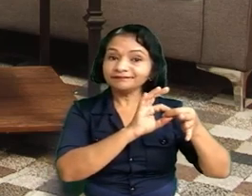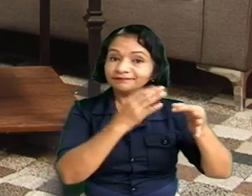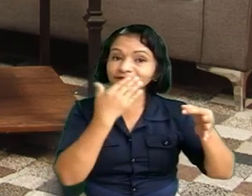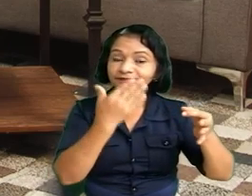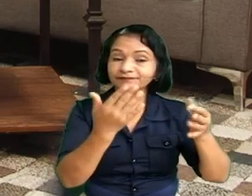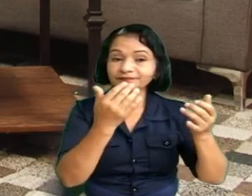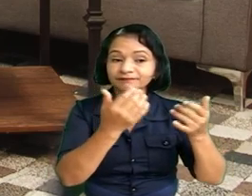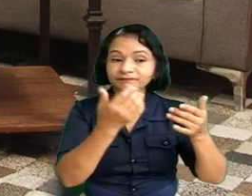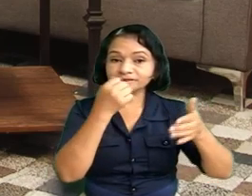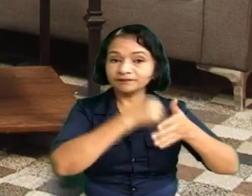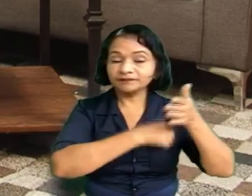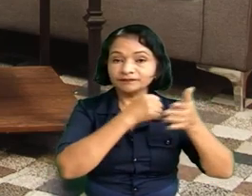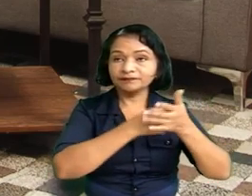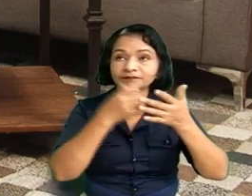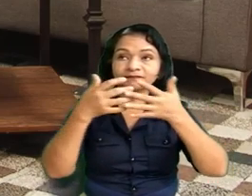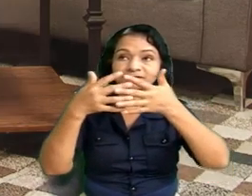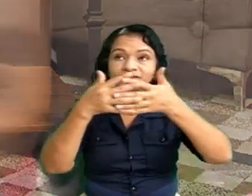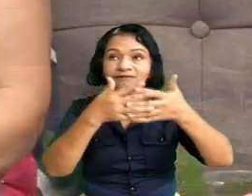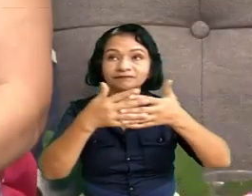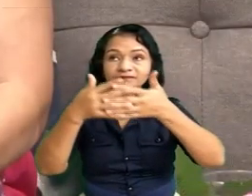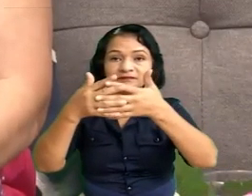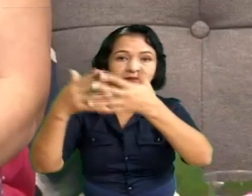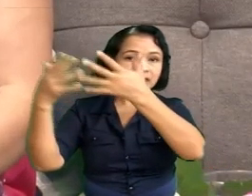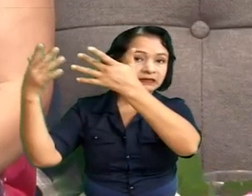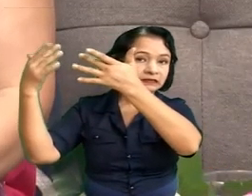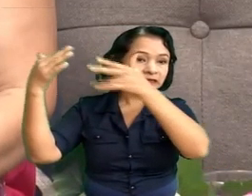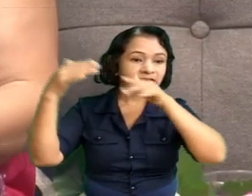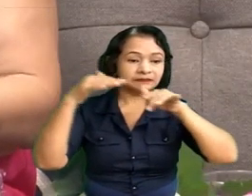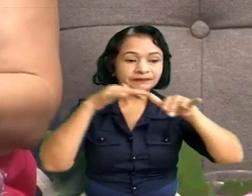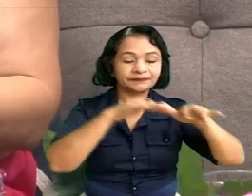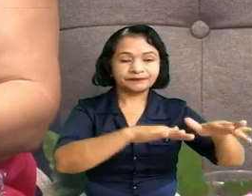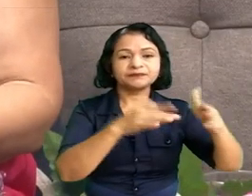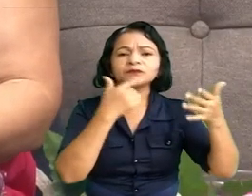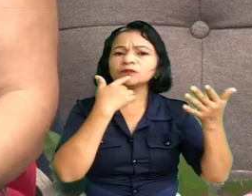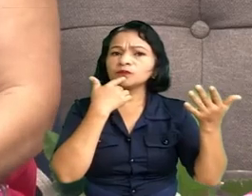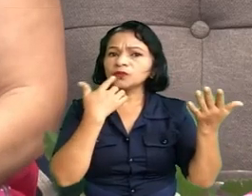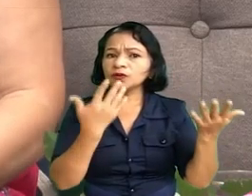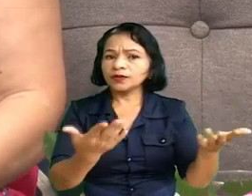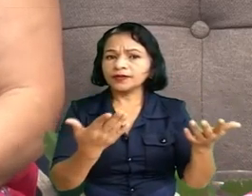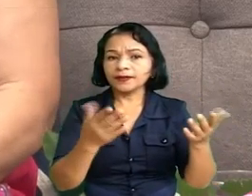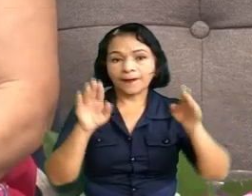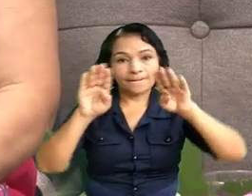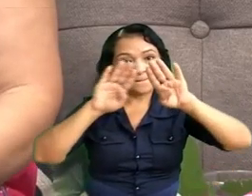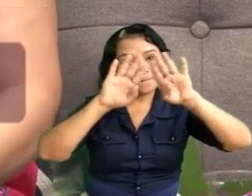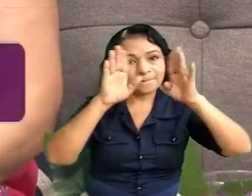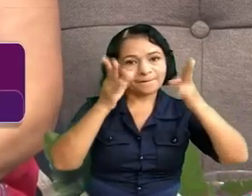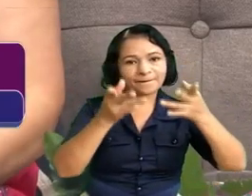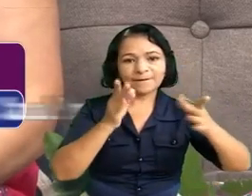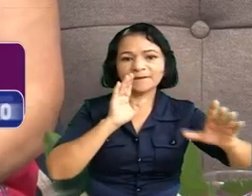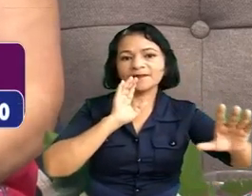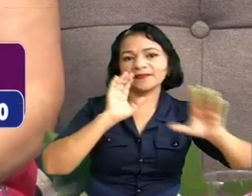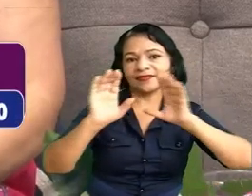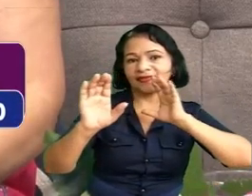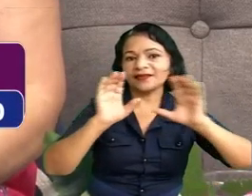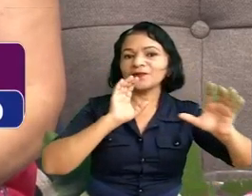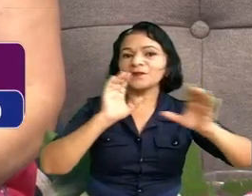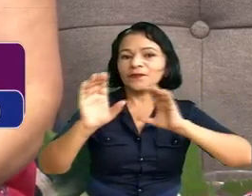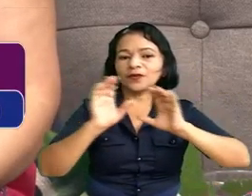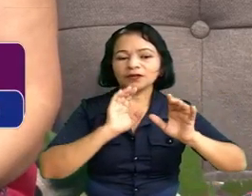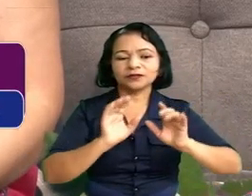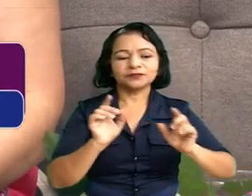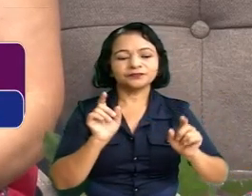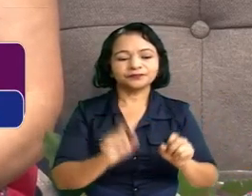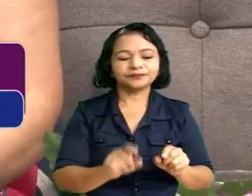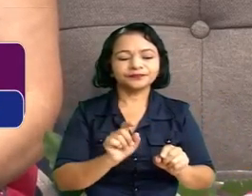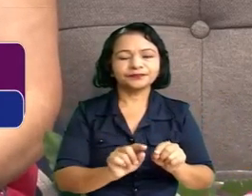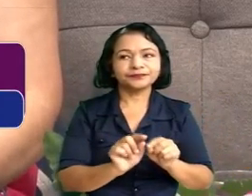para enfrentar la invasión norteamericana. ¿Por qué estratégica? Porque ella manejaba las comunicaciones. Exacto. Tú